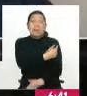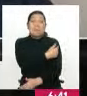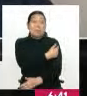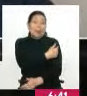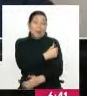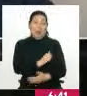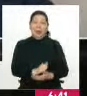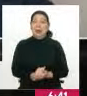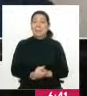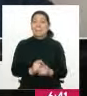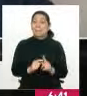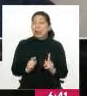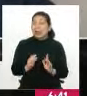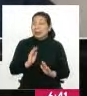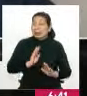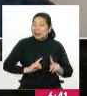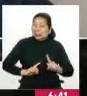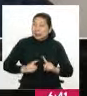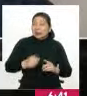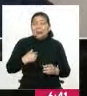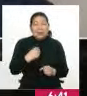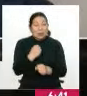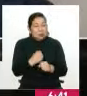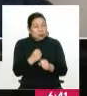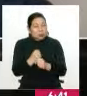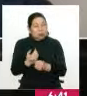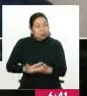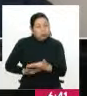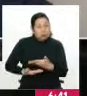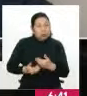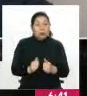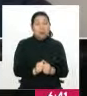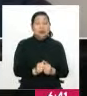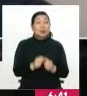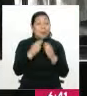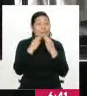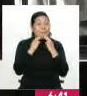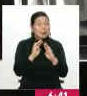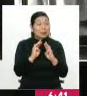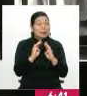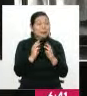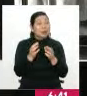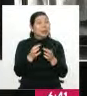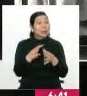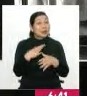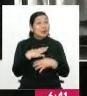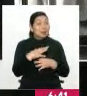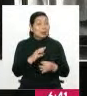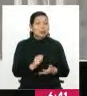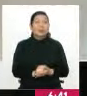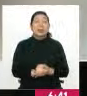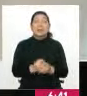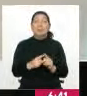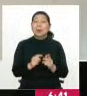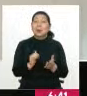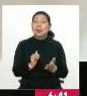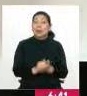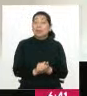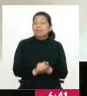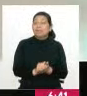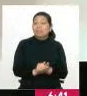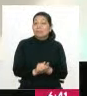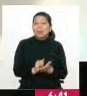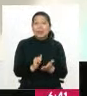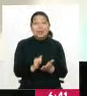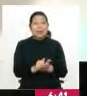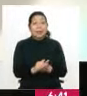de la vacuna. Así que es algo que tenemos que trabajar de forma constante. Ese es un mensaje interesante, ¿no? Que hay que replicar.